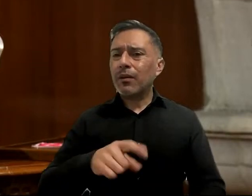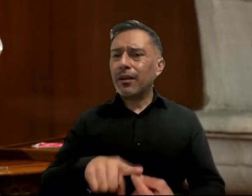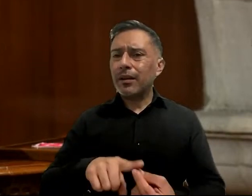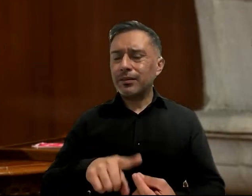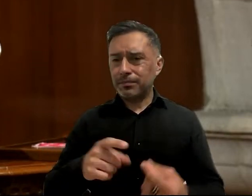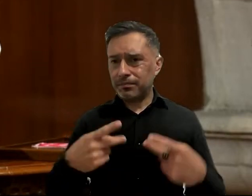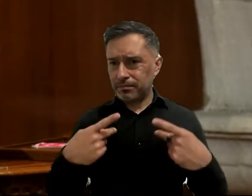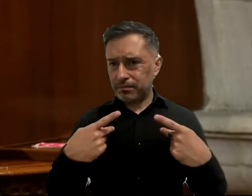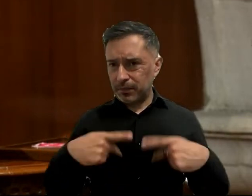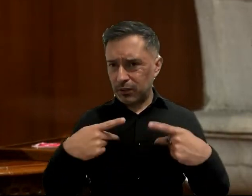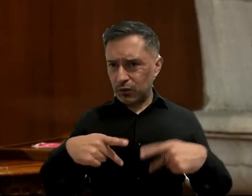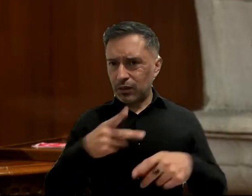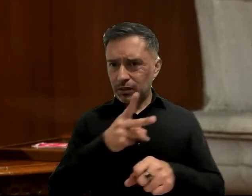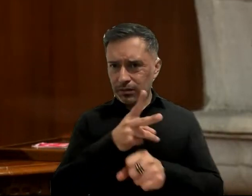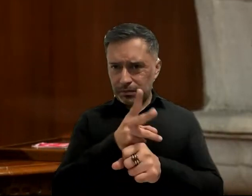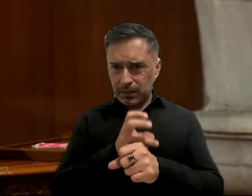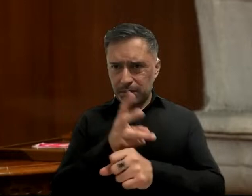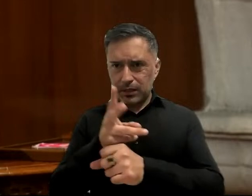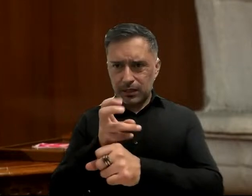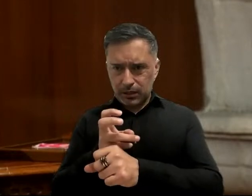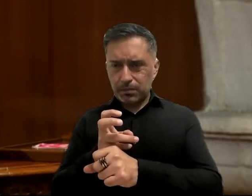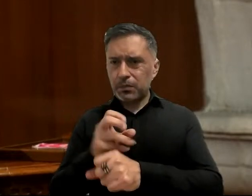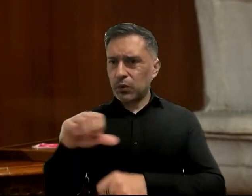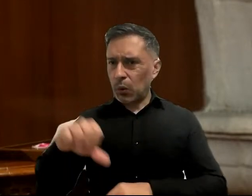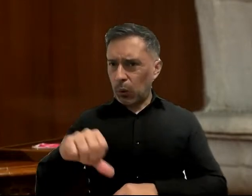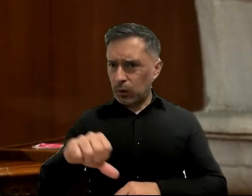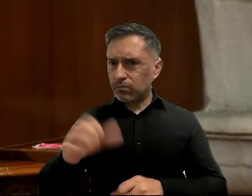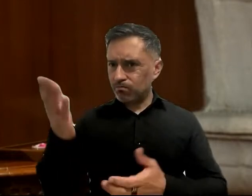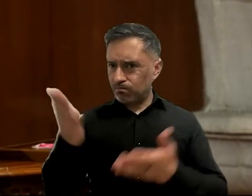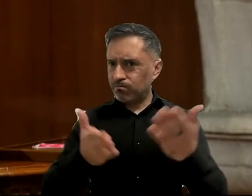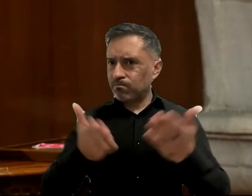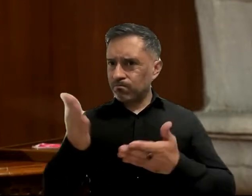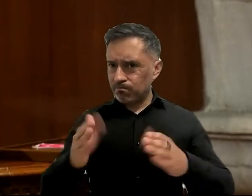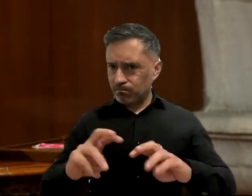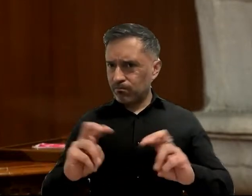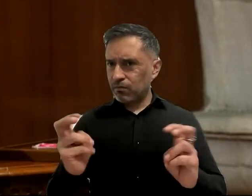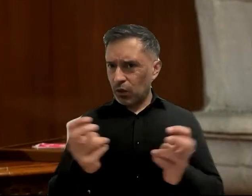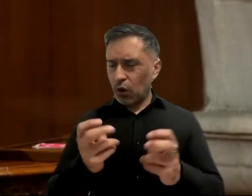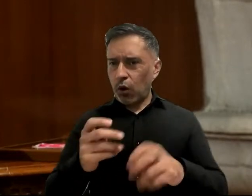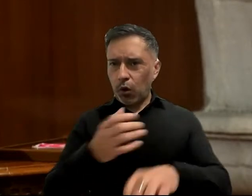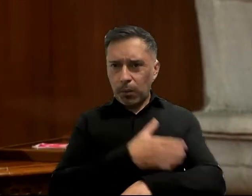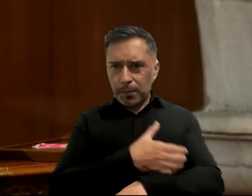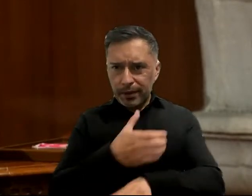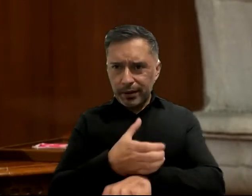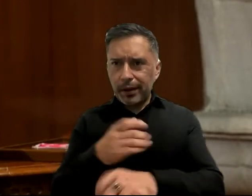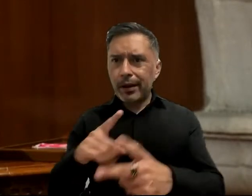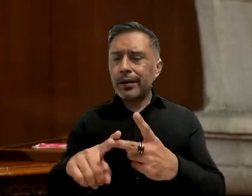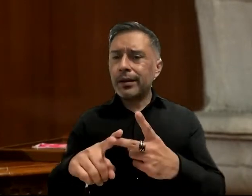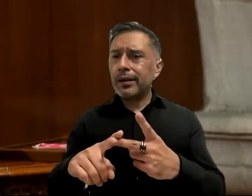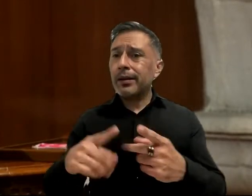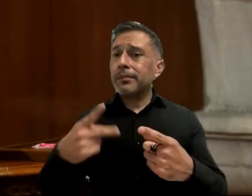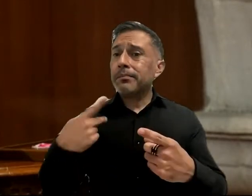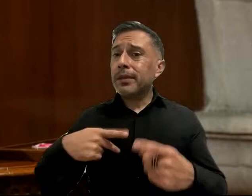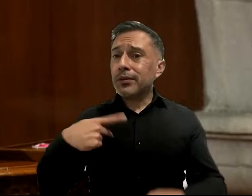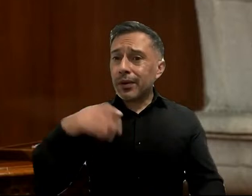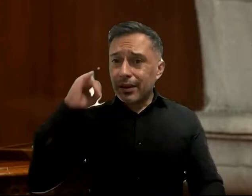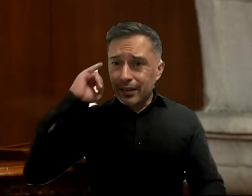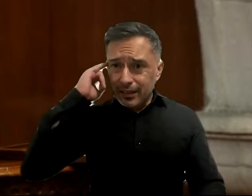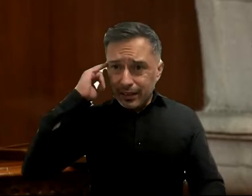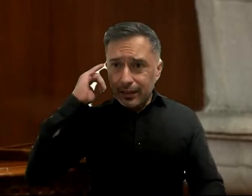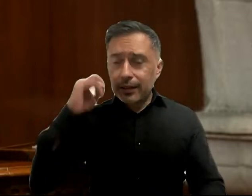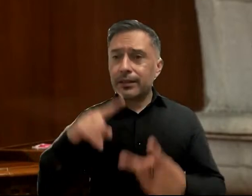invitados que el día de hoy nos acompañan, representantes indígenas, líderes